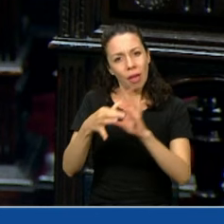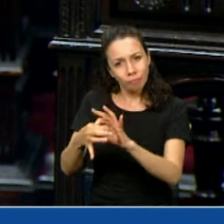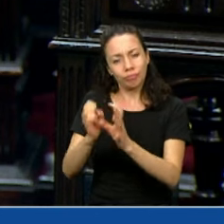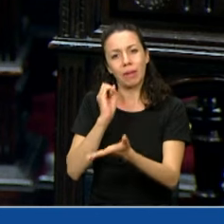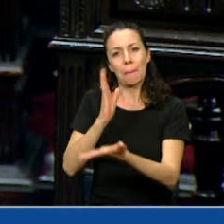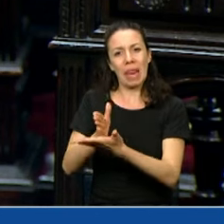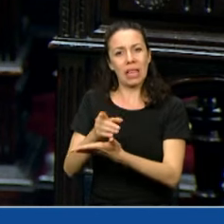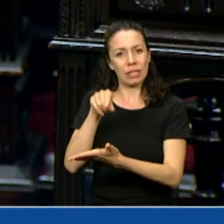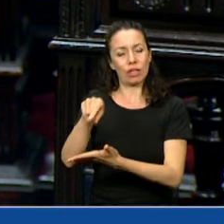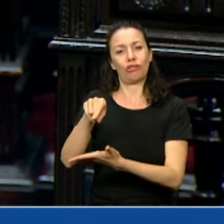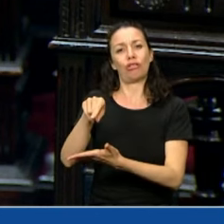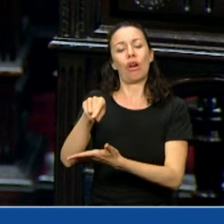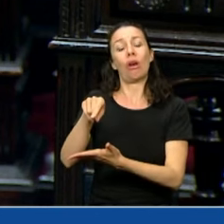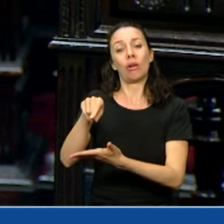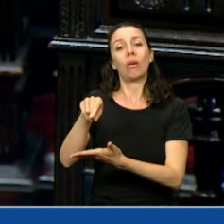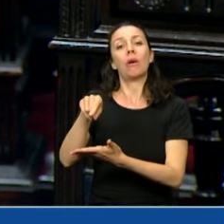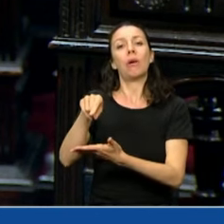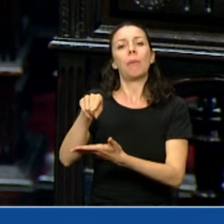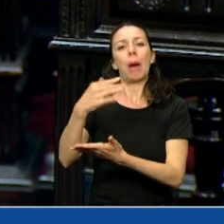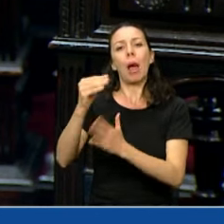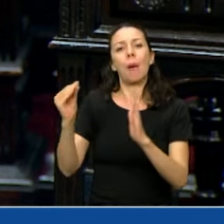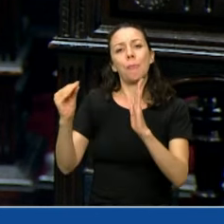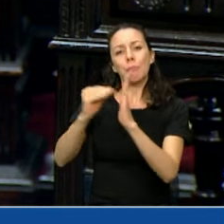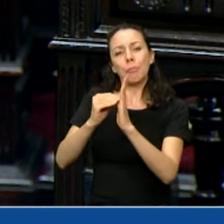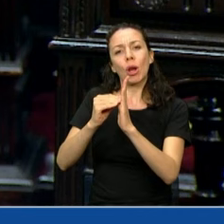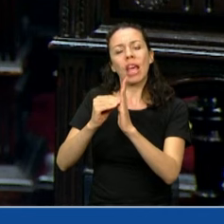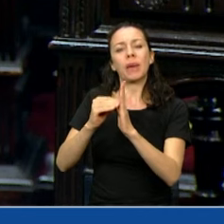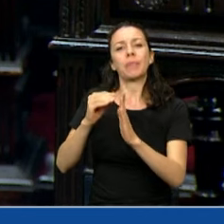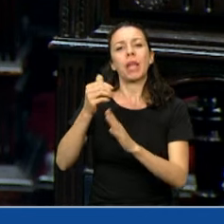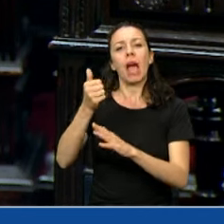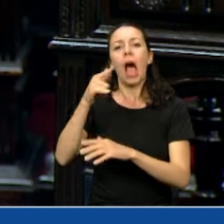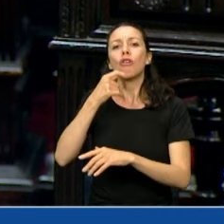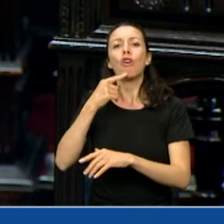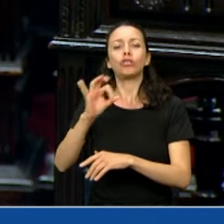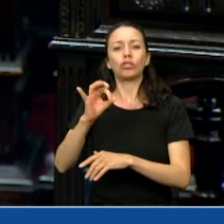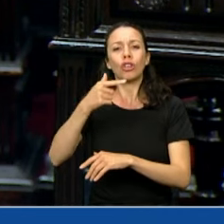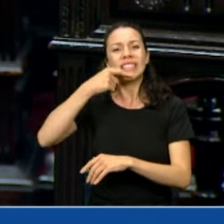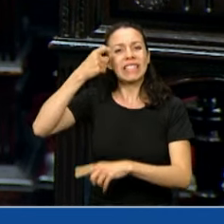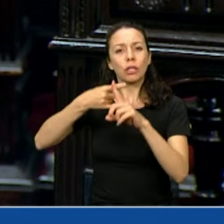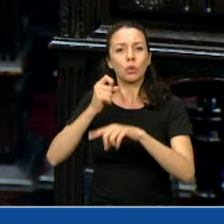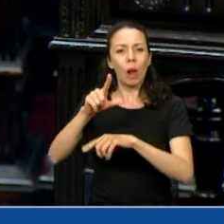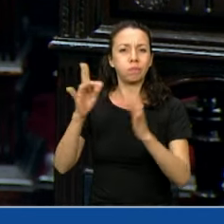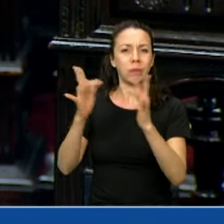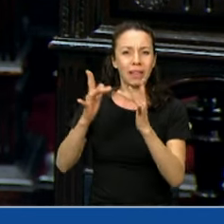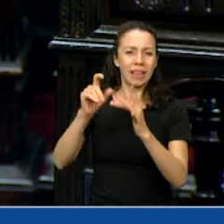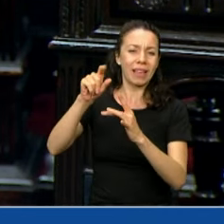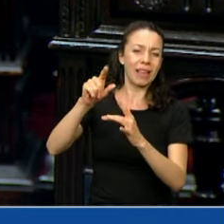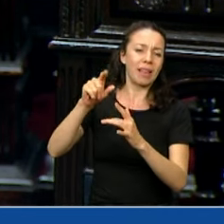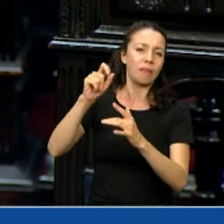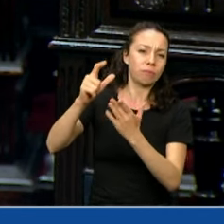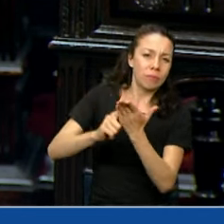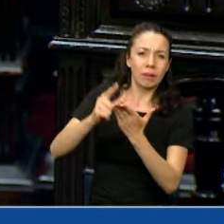iniciativas para tipificar el acoso en redes en en el espacio